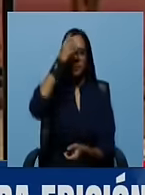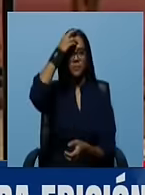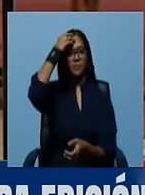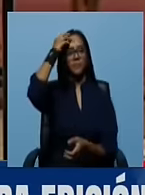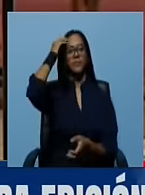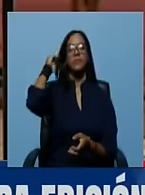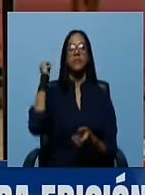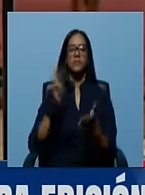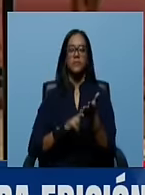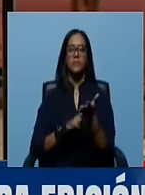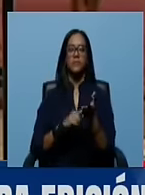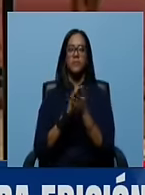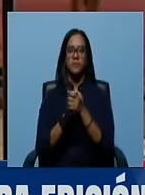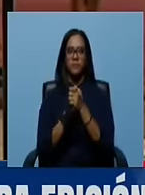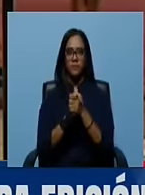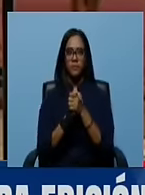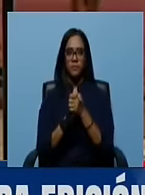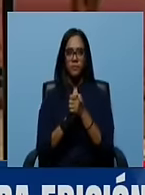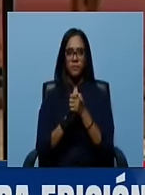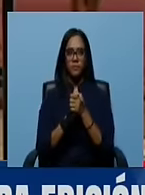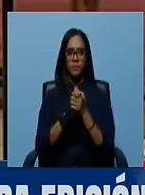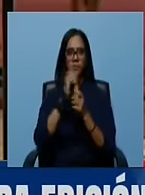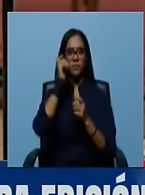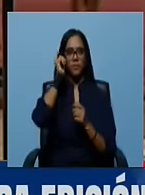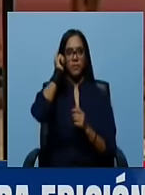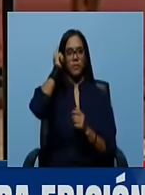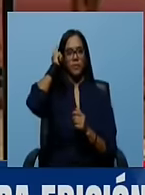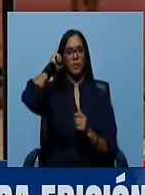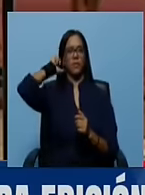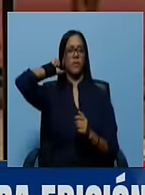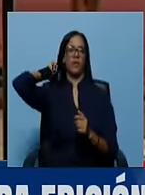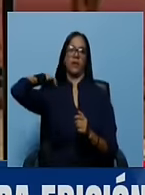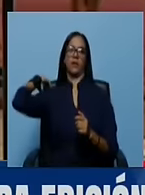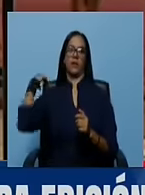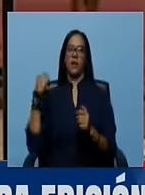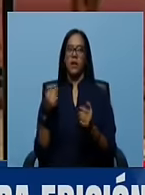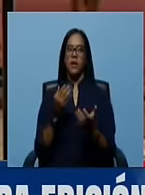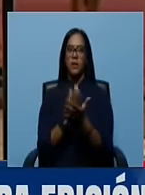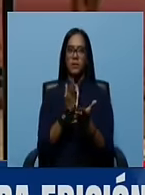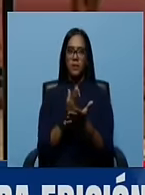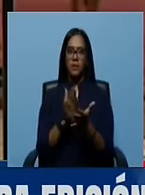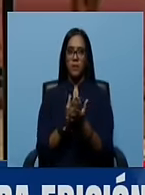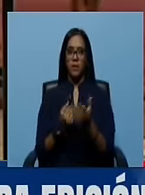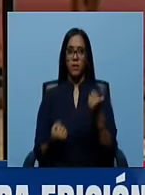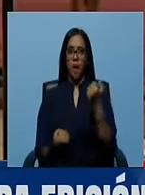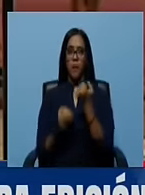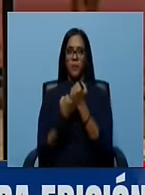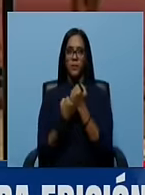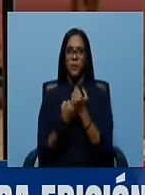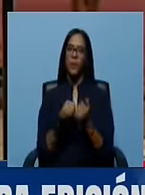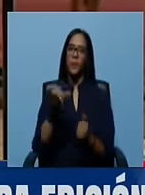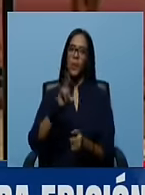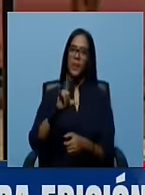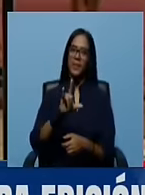amigo, de los que siempre nos apoyó, nos